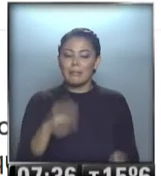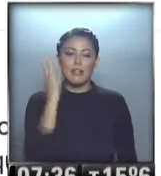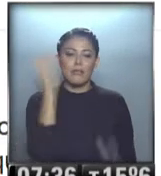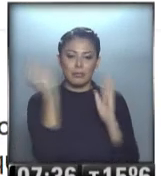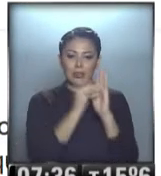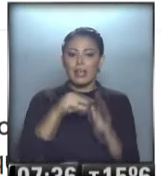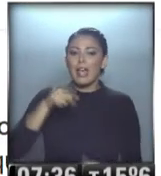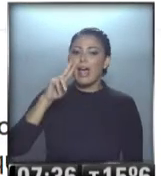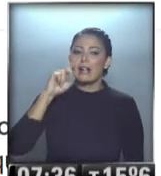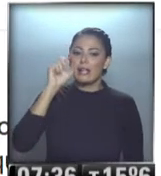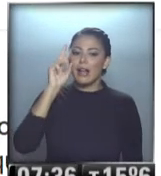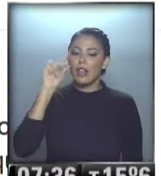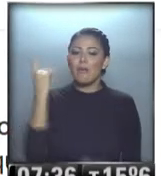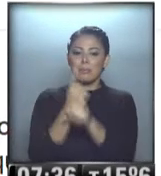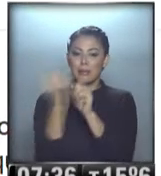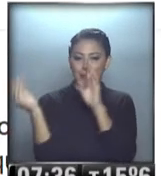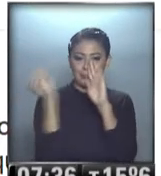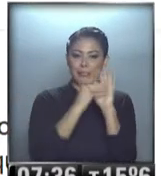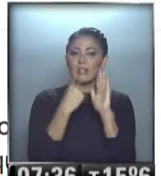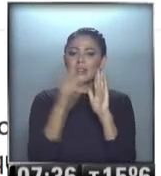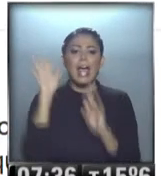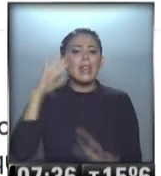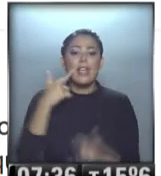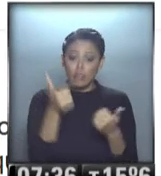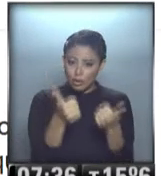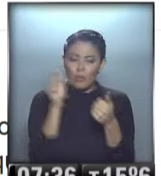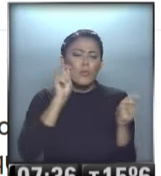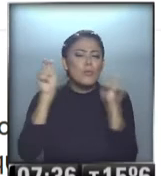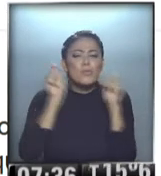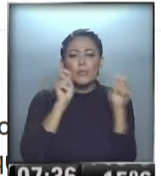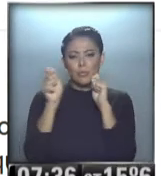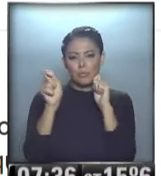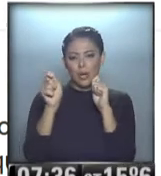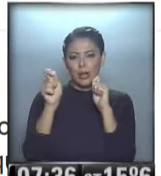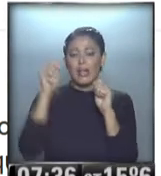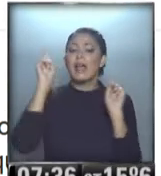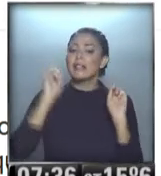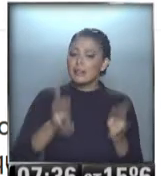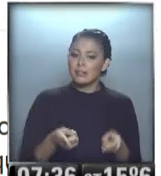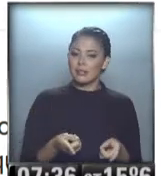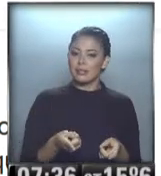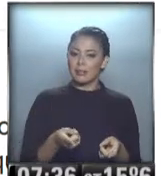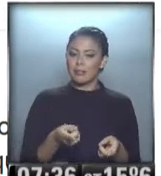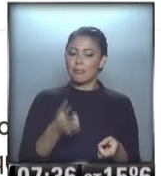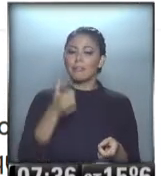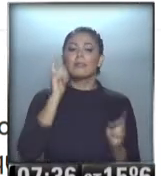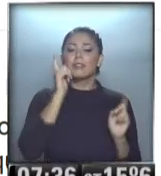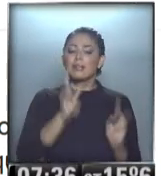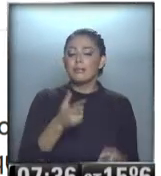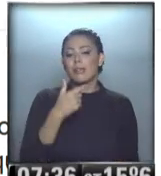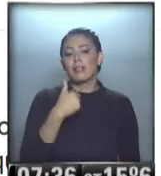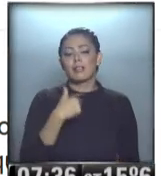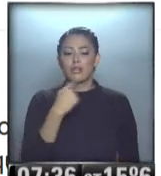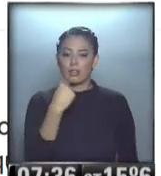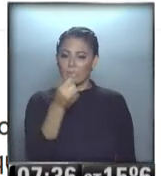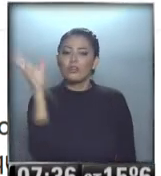Ricardo Miranda es el primero que nos escribe, dice, Nadia, ¿cómo estás? Besotes, estás además, está de más decirte